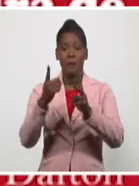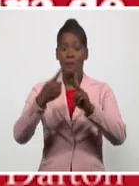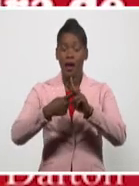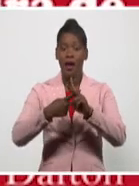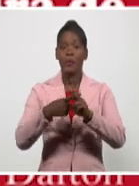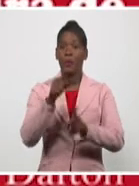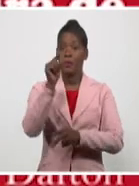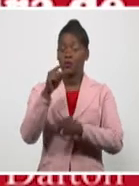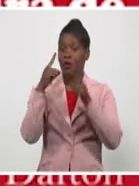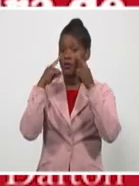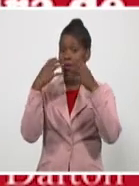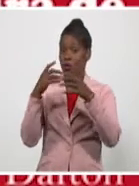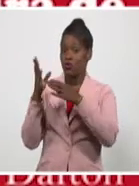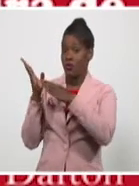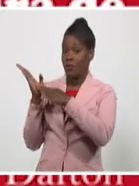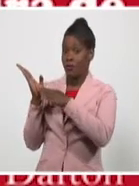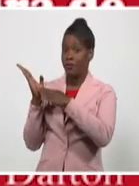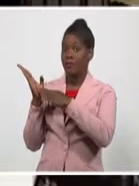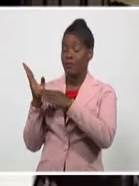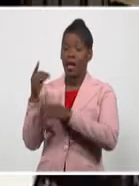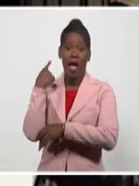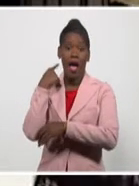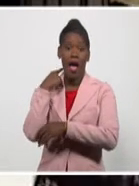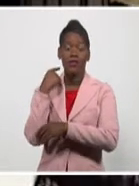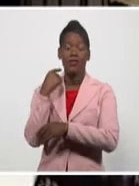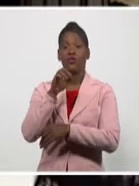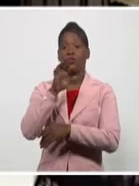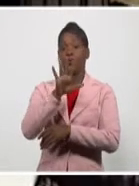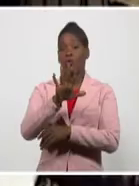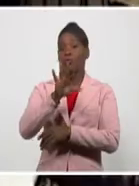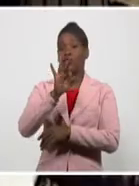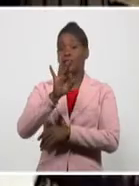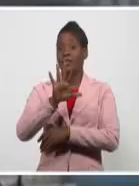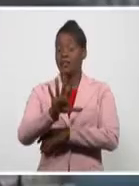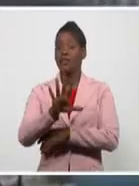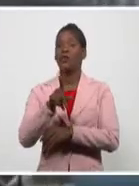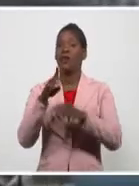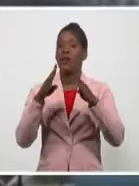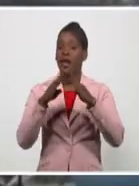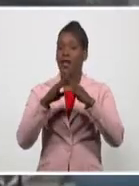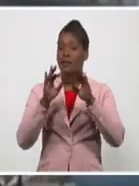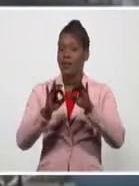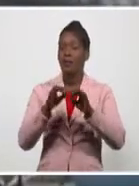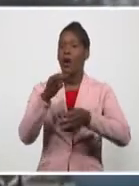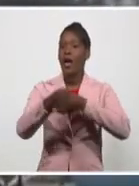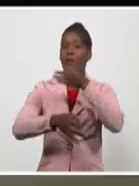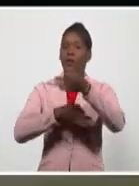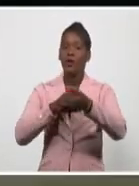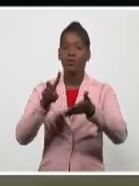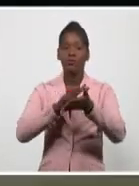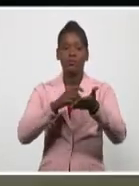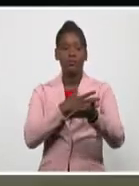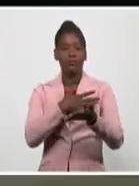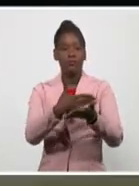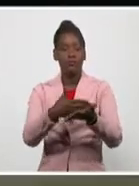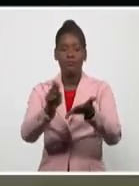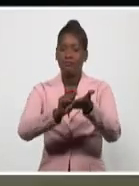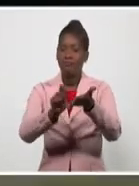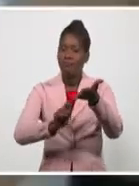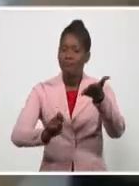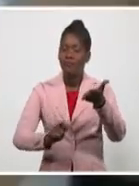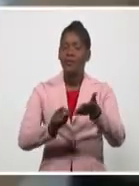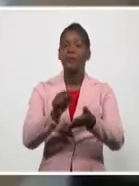Roque Dalton cumpliría 85 años, la casa convocó a la lectura de poesía en la que participaron poetas cubanos de varias